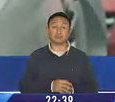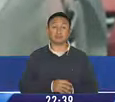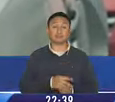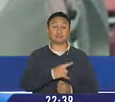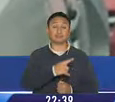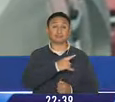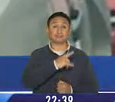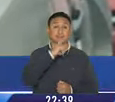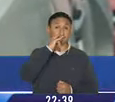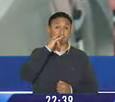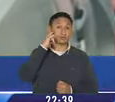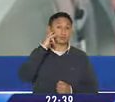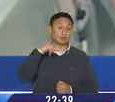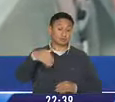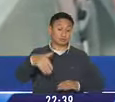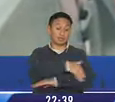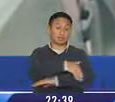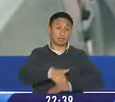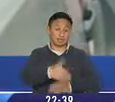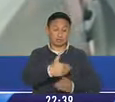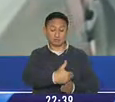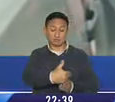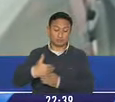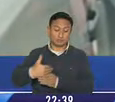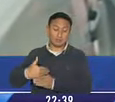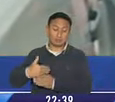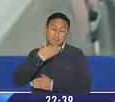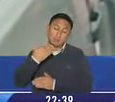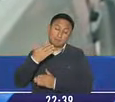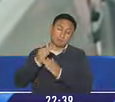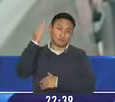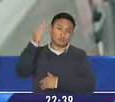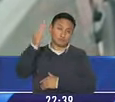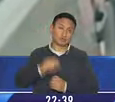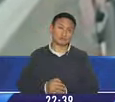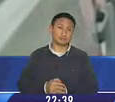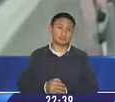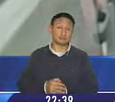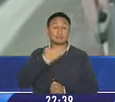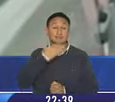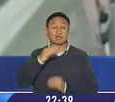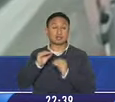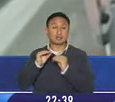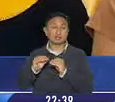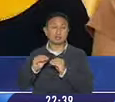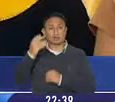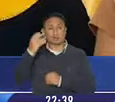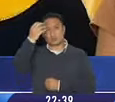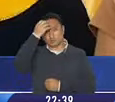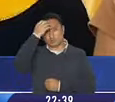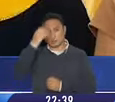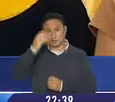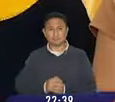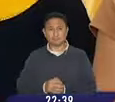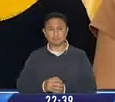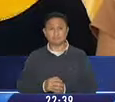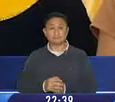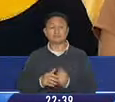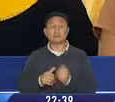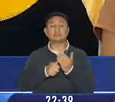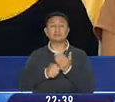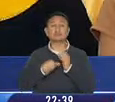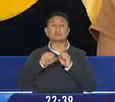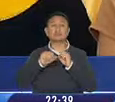retirados de las calles y ofrecerles un mejor futuro con una educación digna. Nosotros desde el MIES actualmente